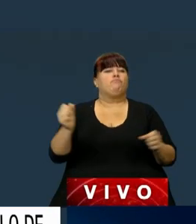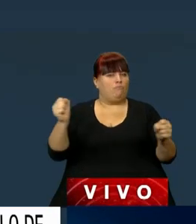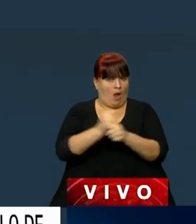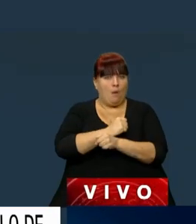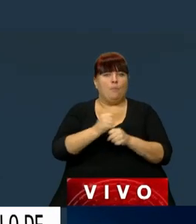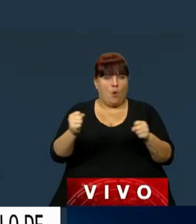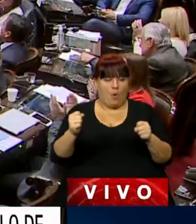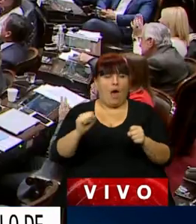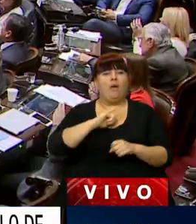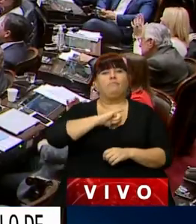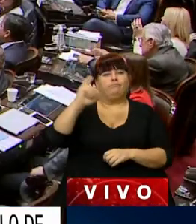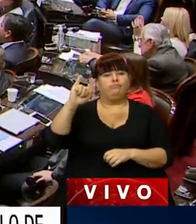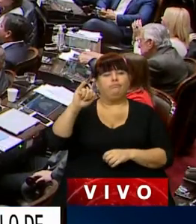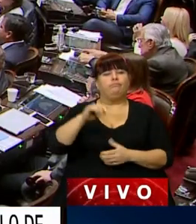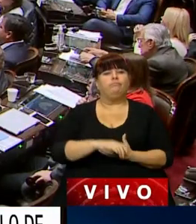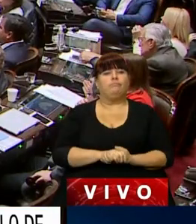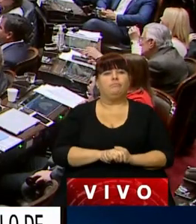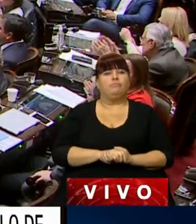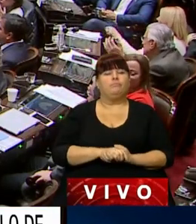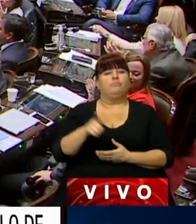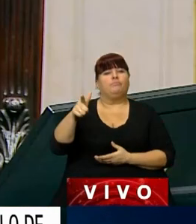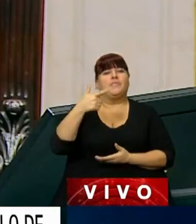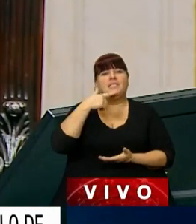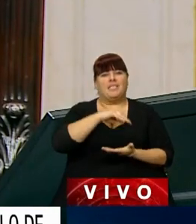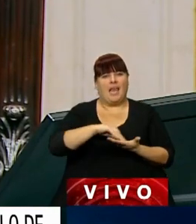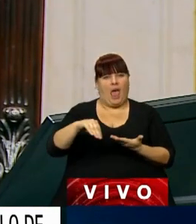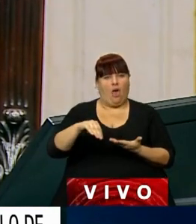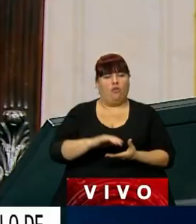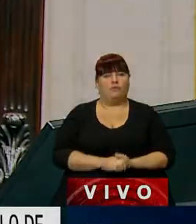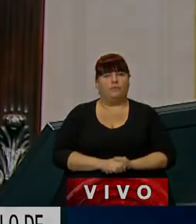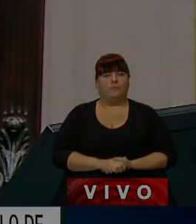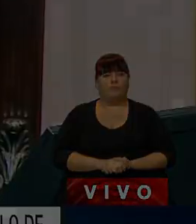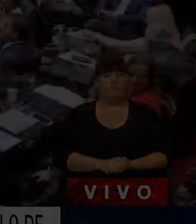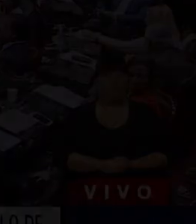Resulta afirmativo, se comunicará al Honorable Senado.